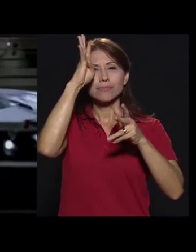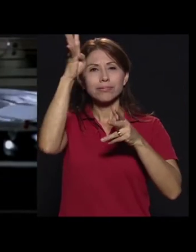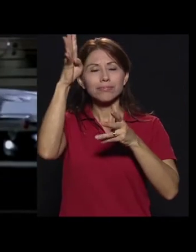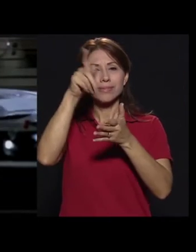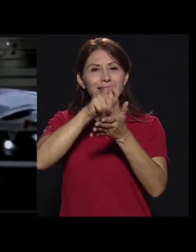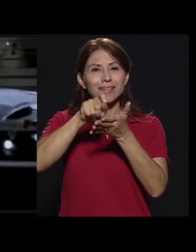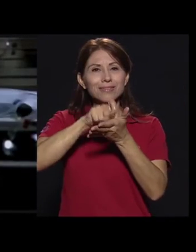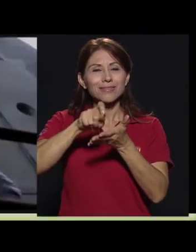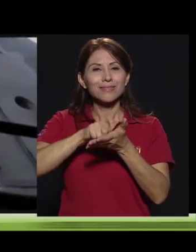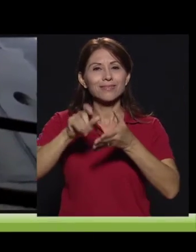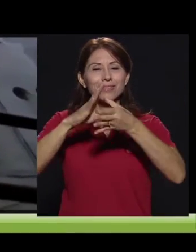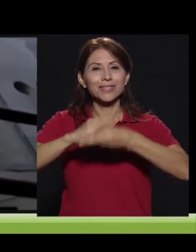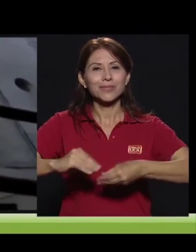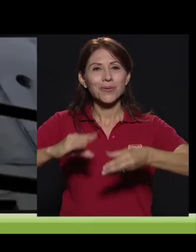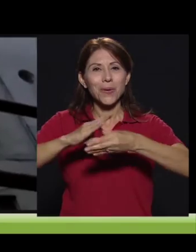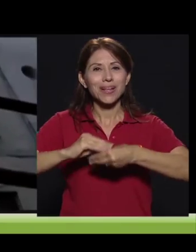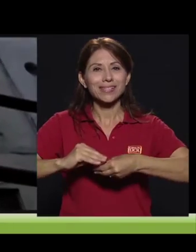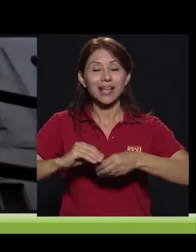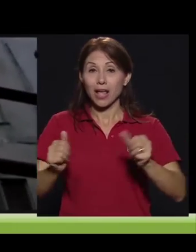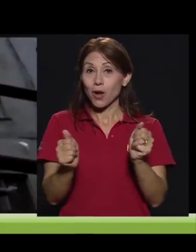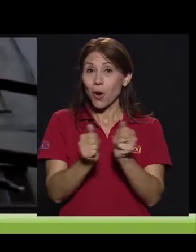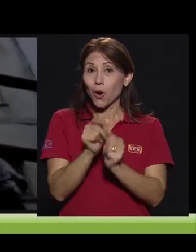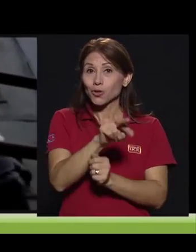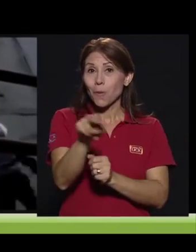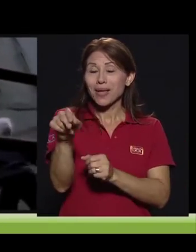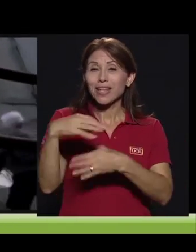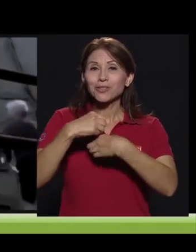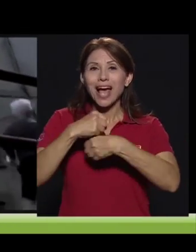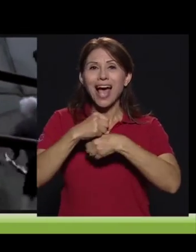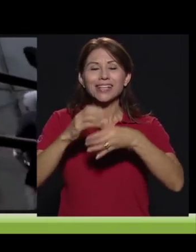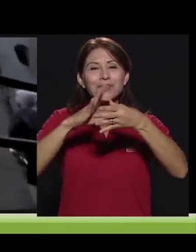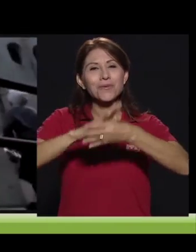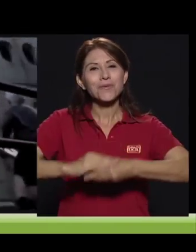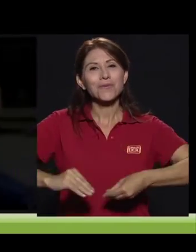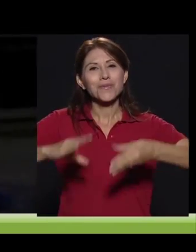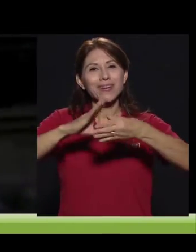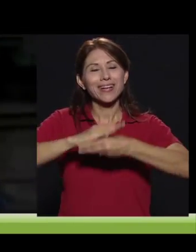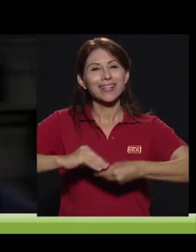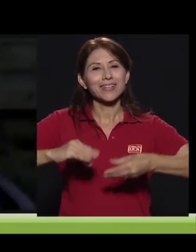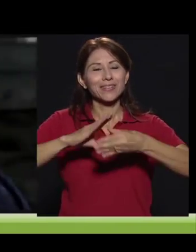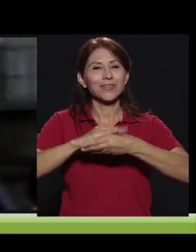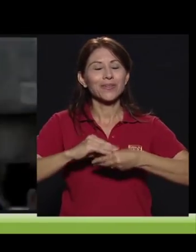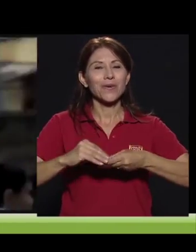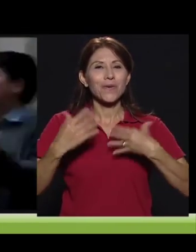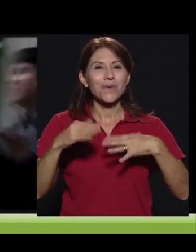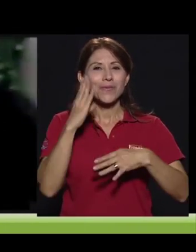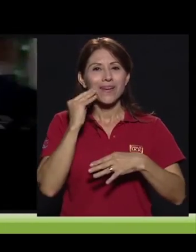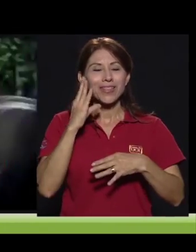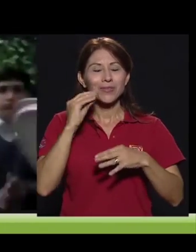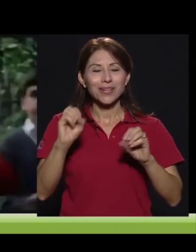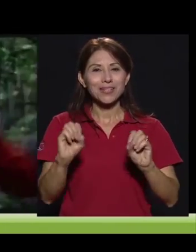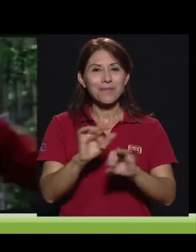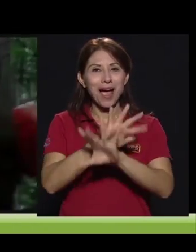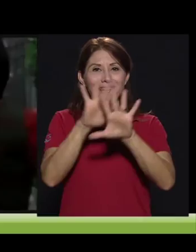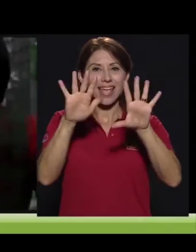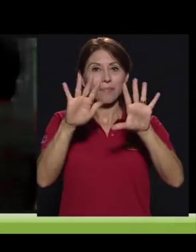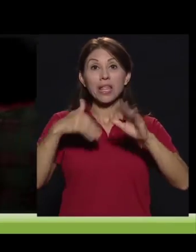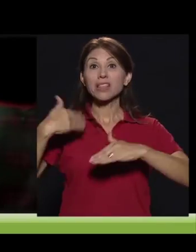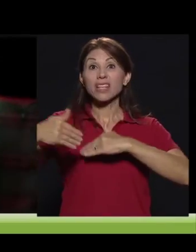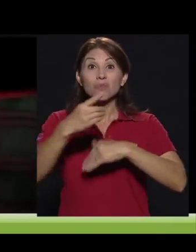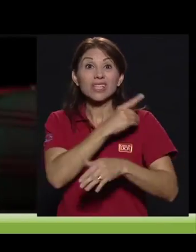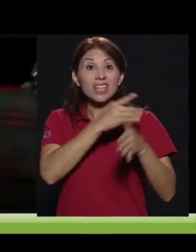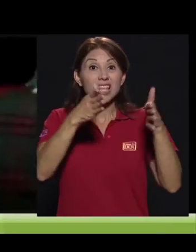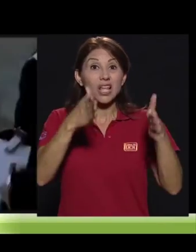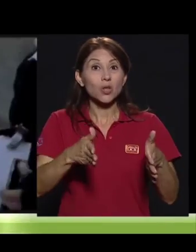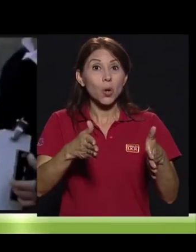Junto con sus compañeros, hace un cuento de aventuras y magia. Luego, el director castiga a Mirko quitándole la grabadora